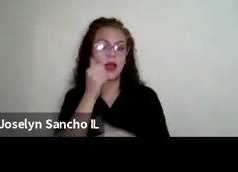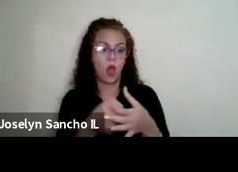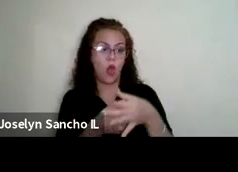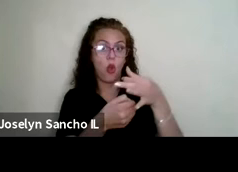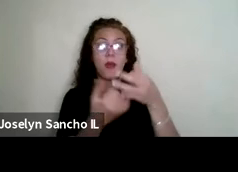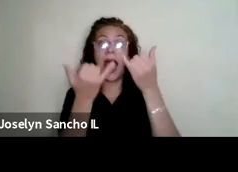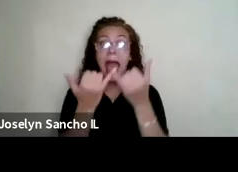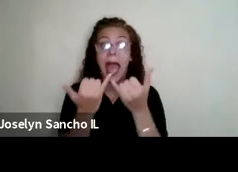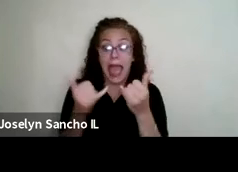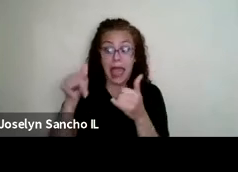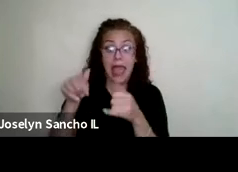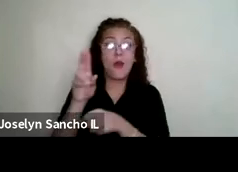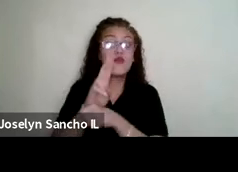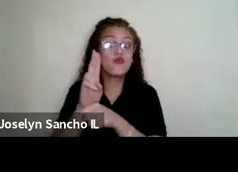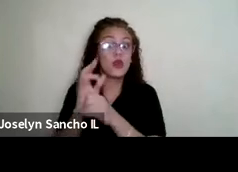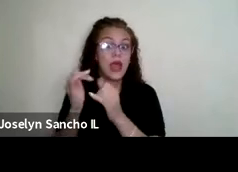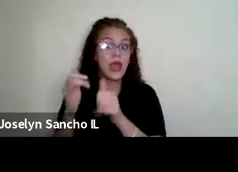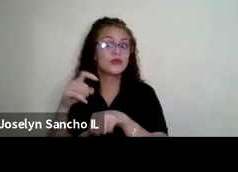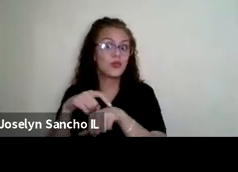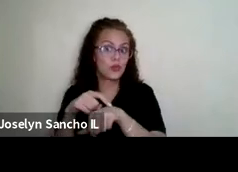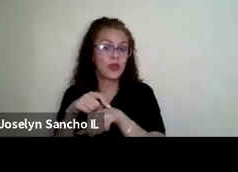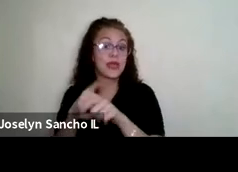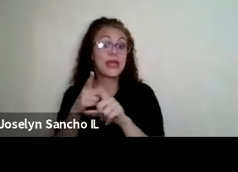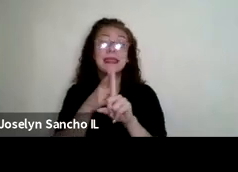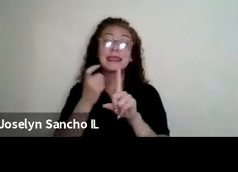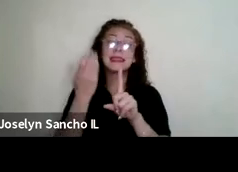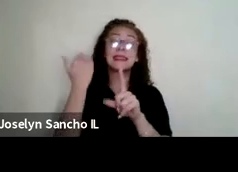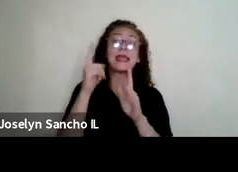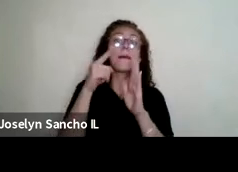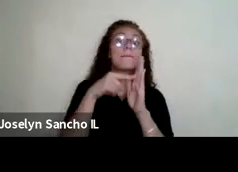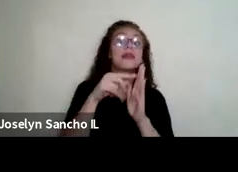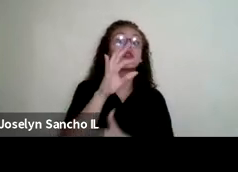estamos utilizando en estos momentos, desde